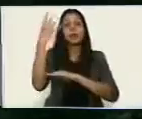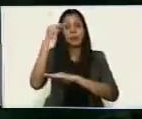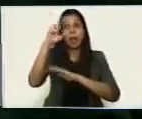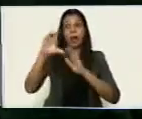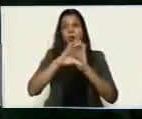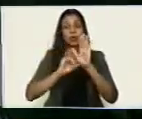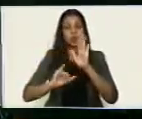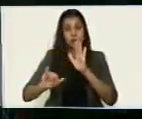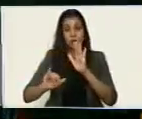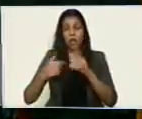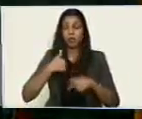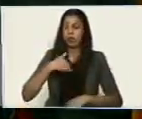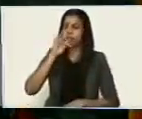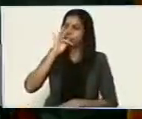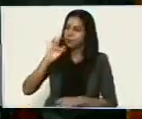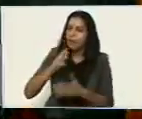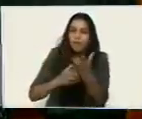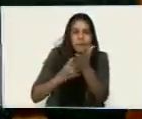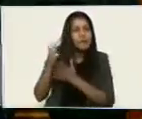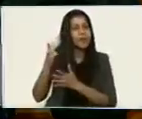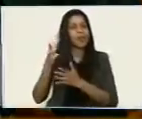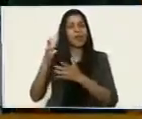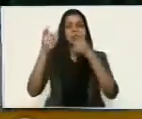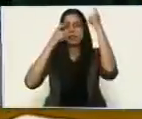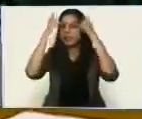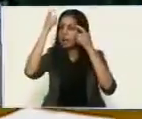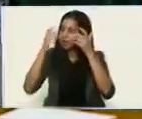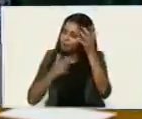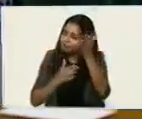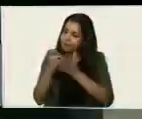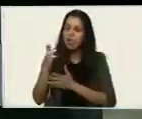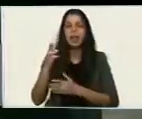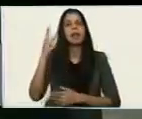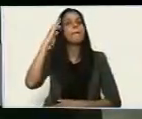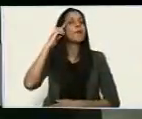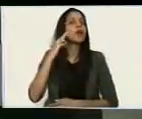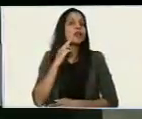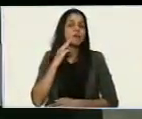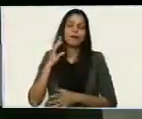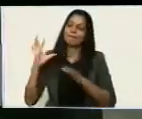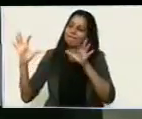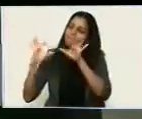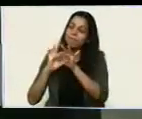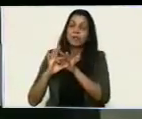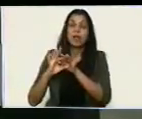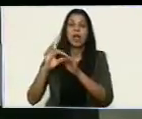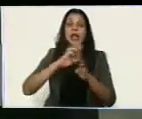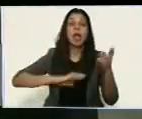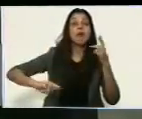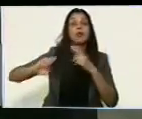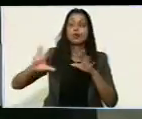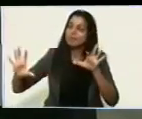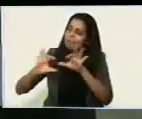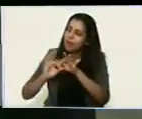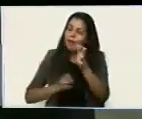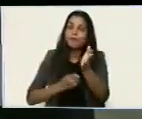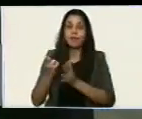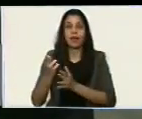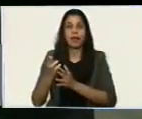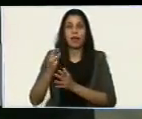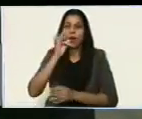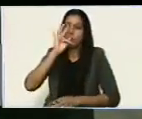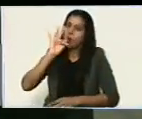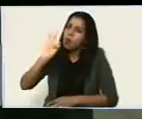Juro ser leal al comandante Chávez, a Bolívar. Juro lealtad a la Revolución Bolivariana. Juro